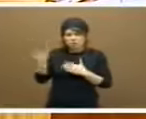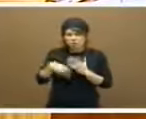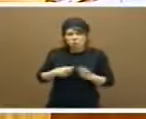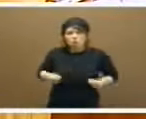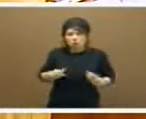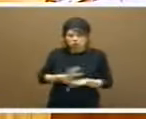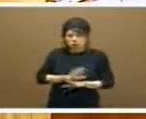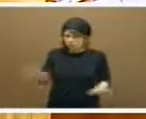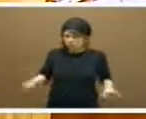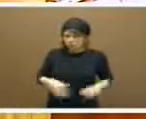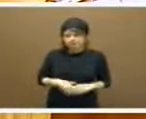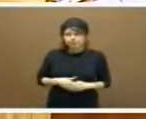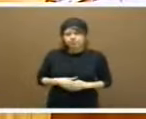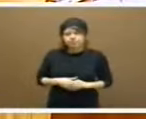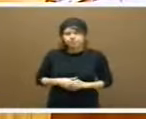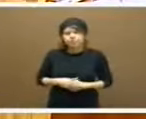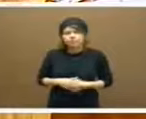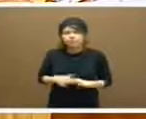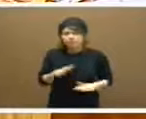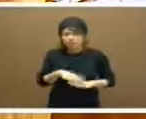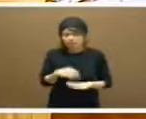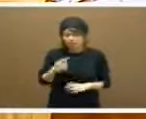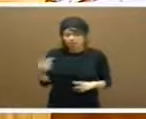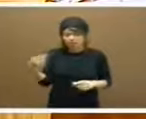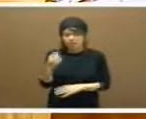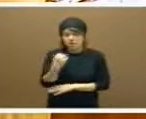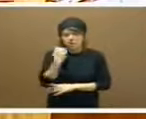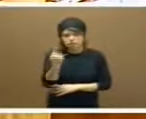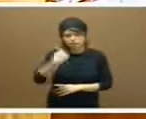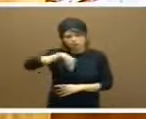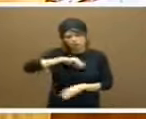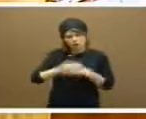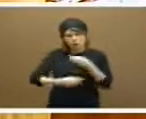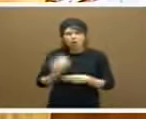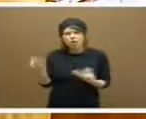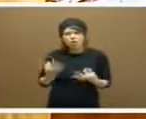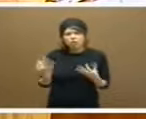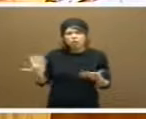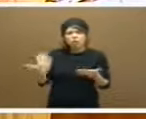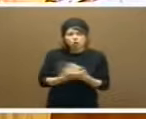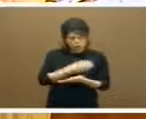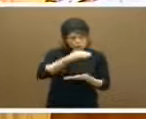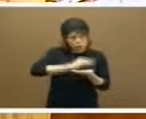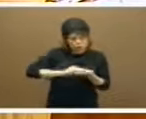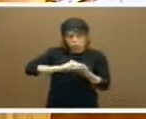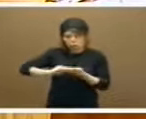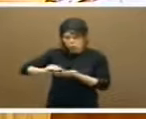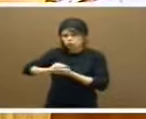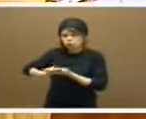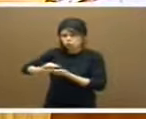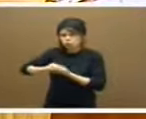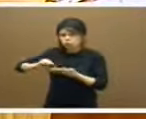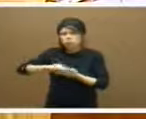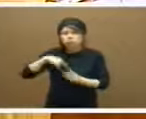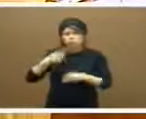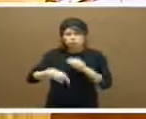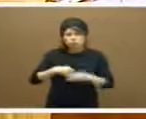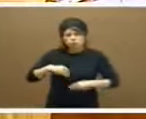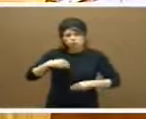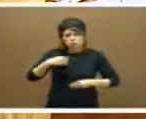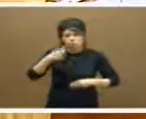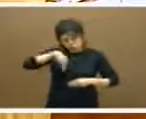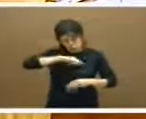de euros. Para paliar ese déficit es lo que hemos tenido que hacer, todas esas medidas que estamos llevando a cabo,